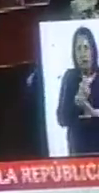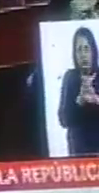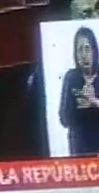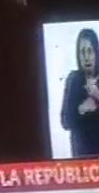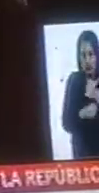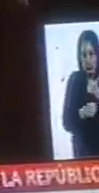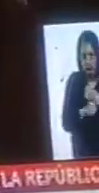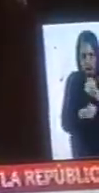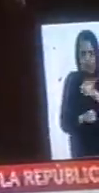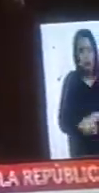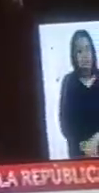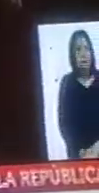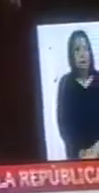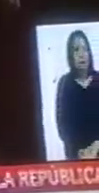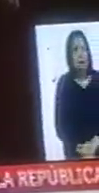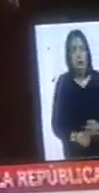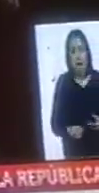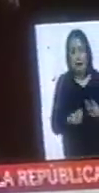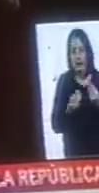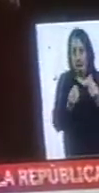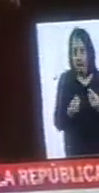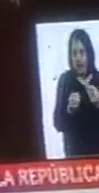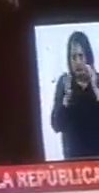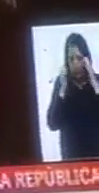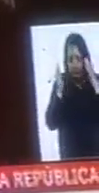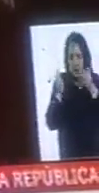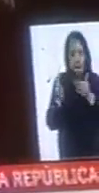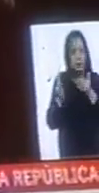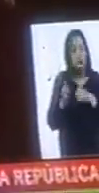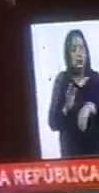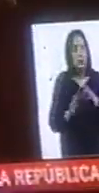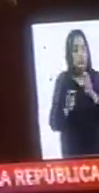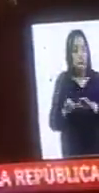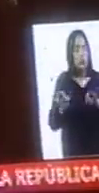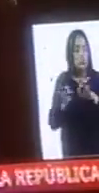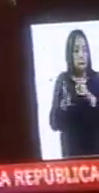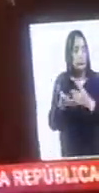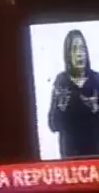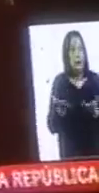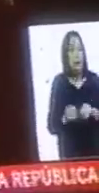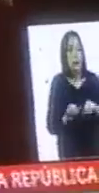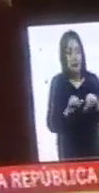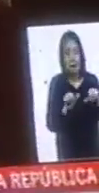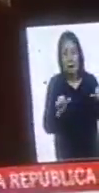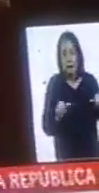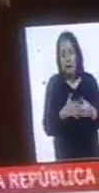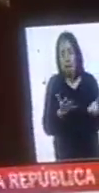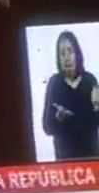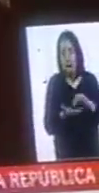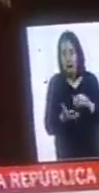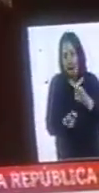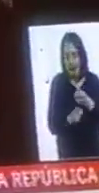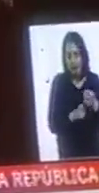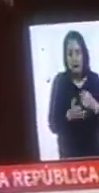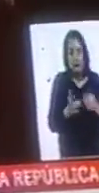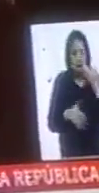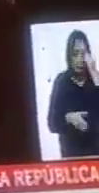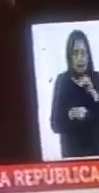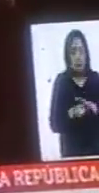empleo y le daremos especial atención y prioridad a los sectores más afectados por la pandemia